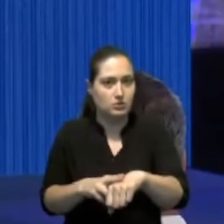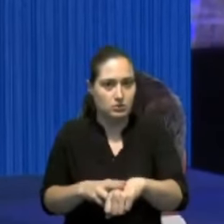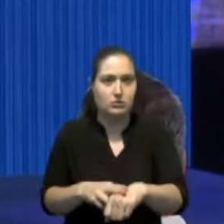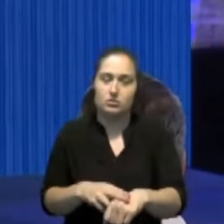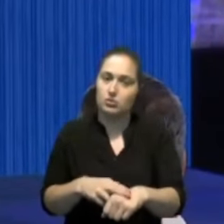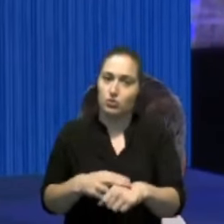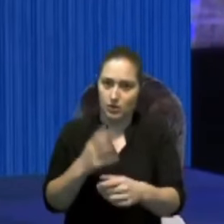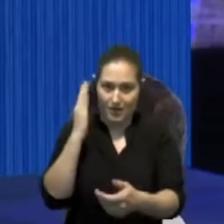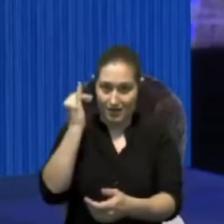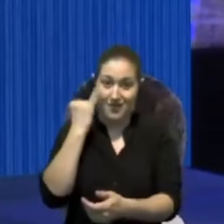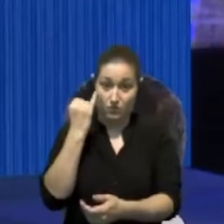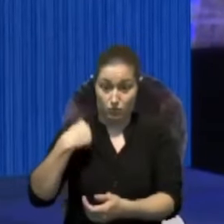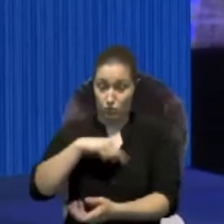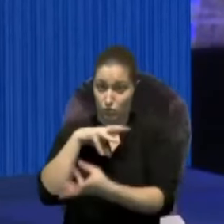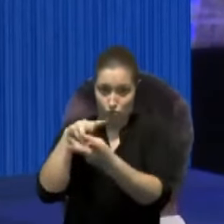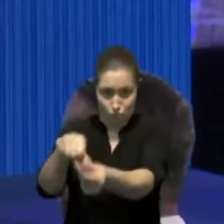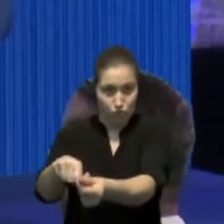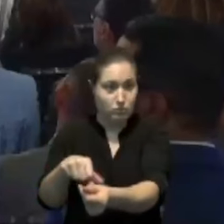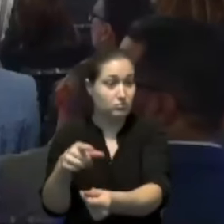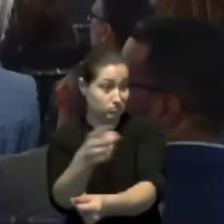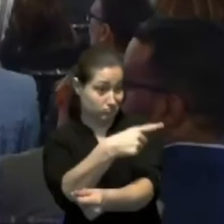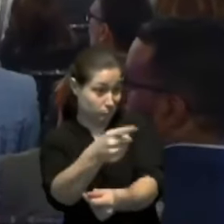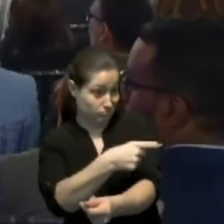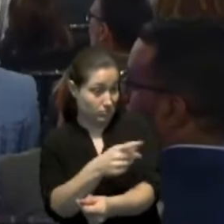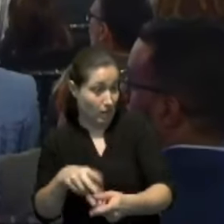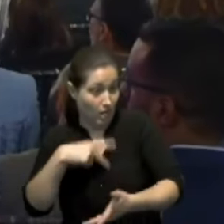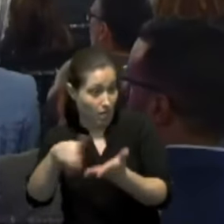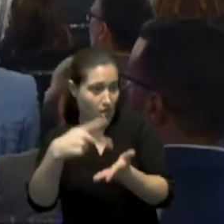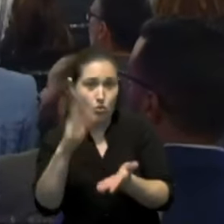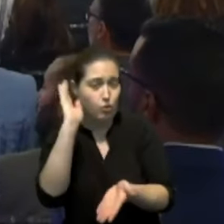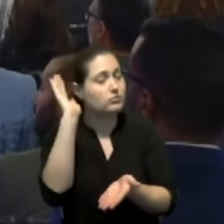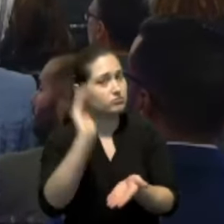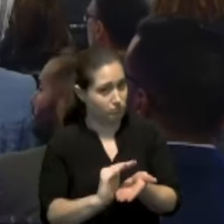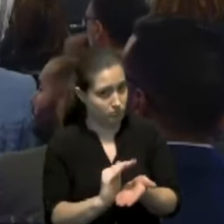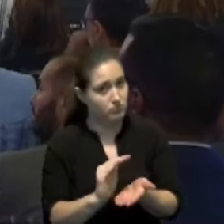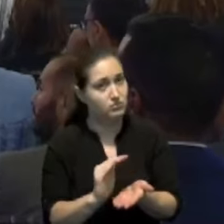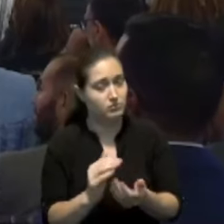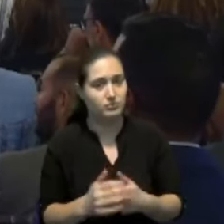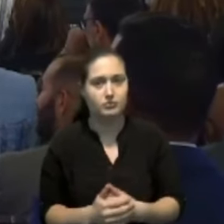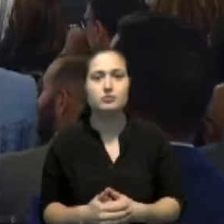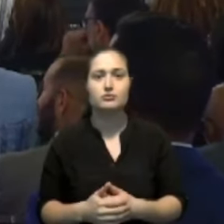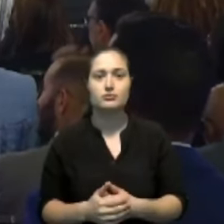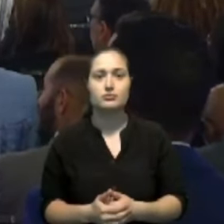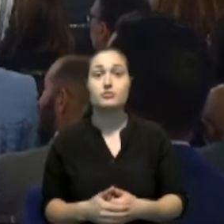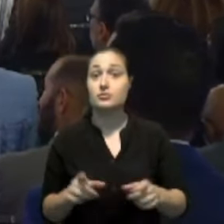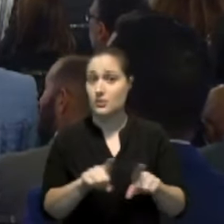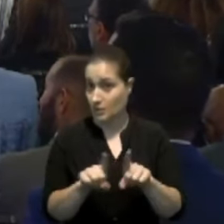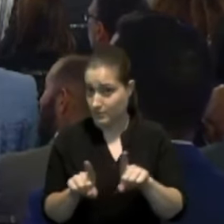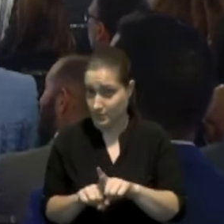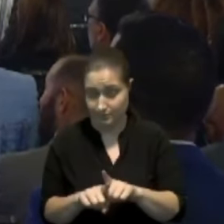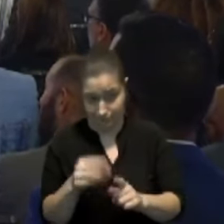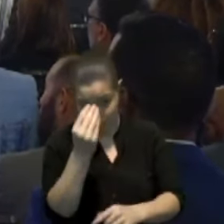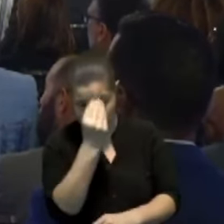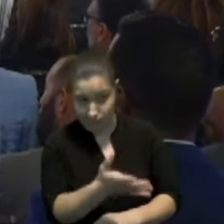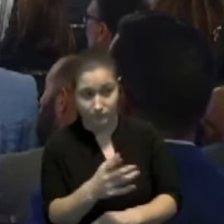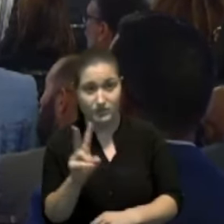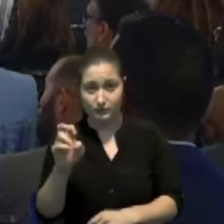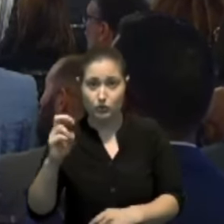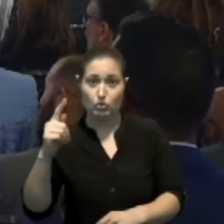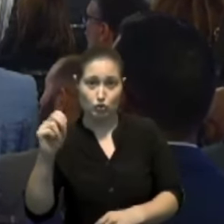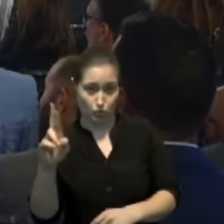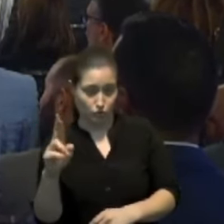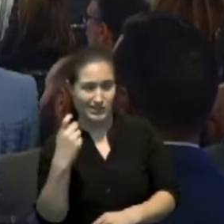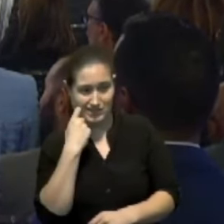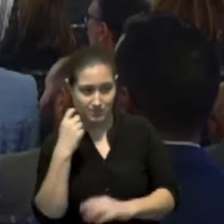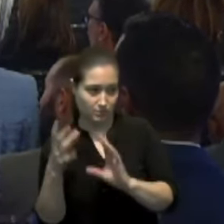de las personas como también al gracia además no solamente eh es como dice vor la entrada al sistema